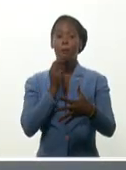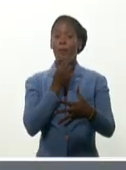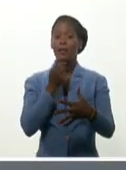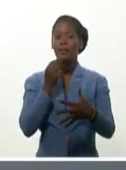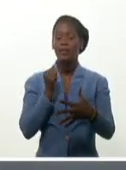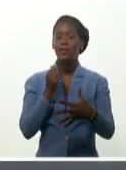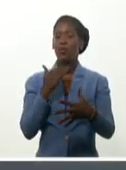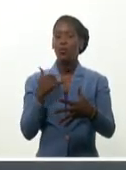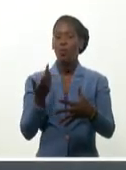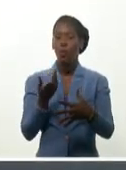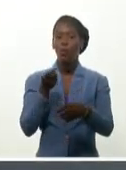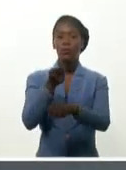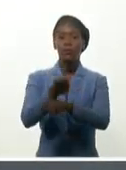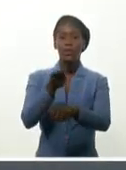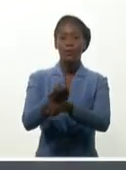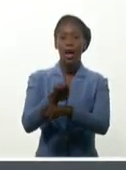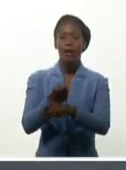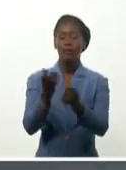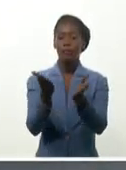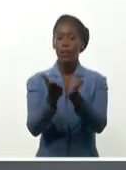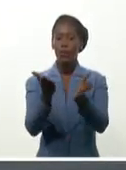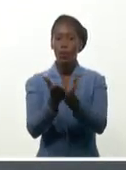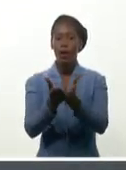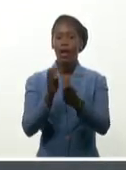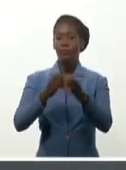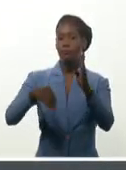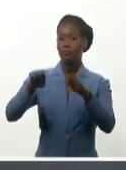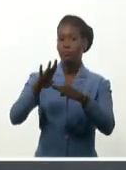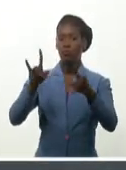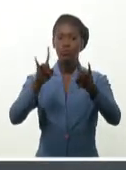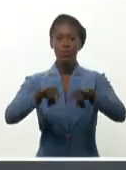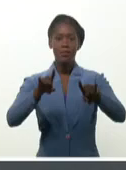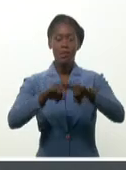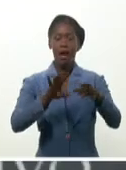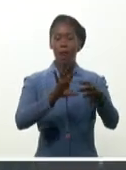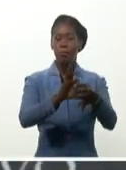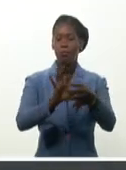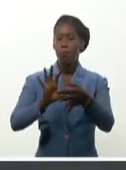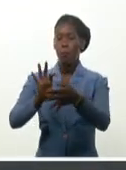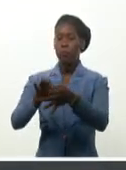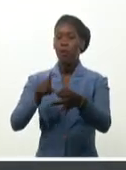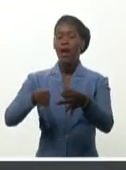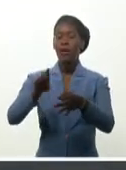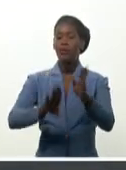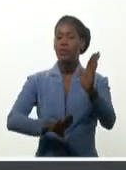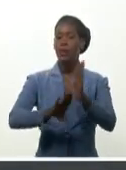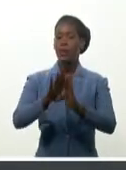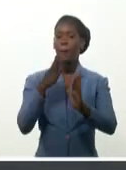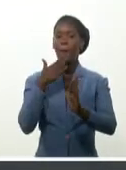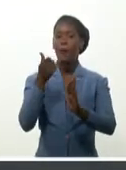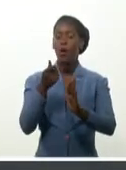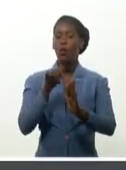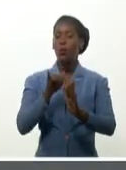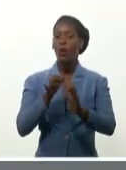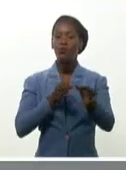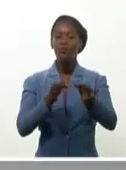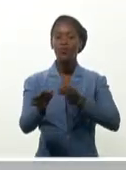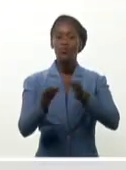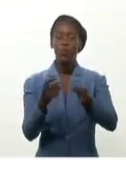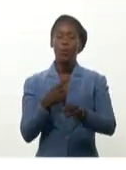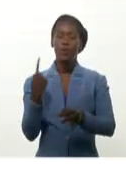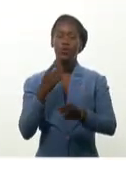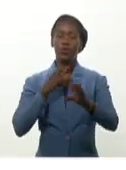centros formadores de la educación superior para obtener un producto intencionado de múltiples usos en los medios de